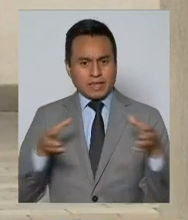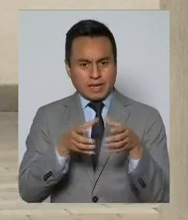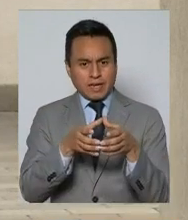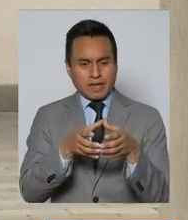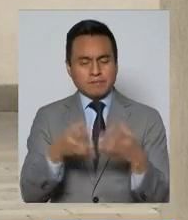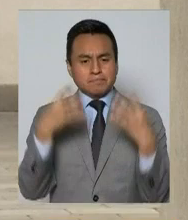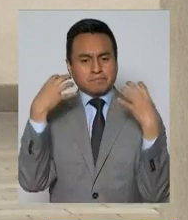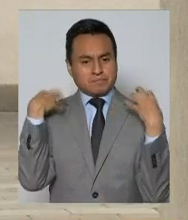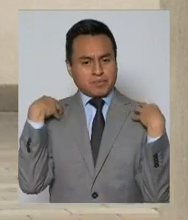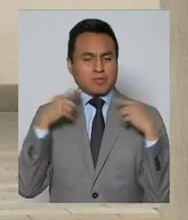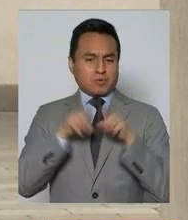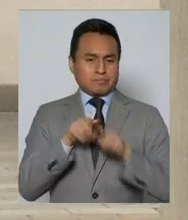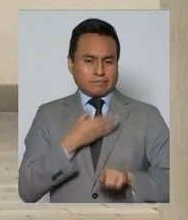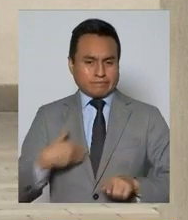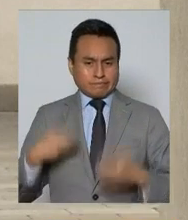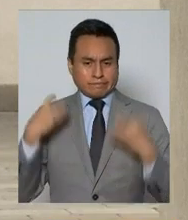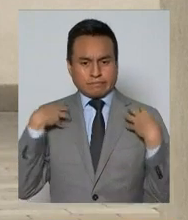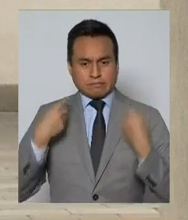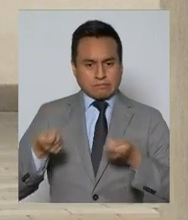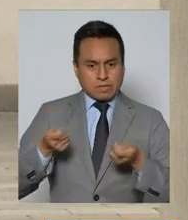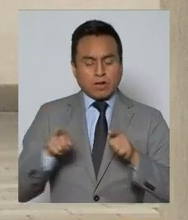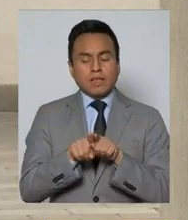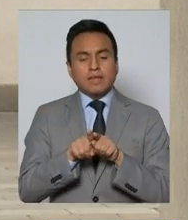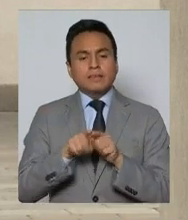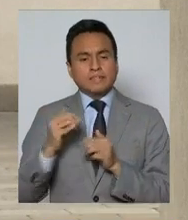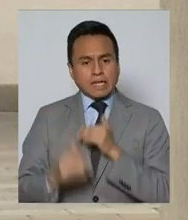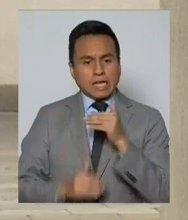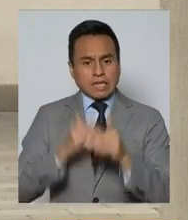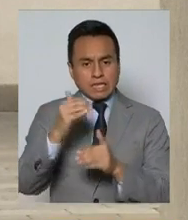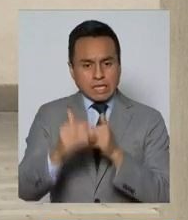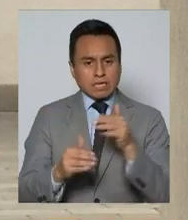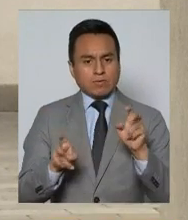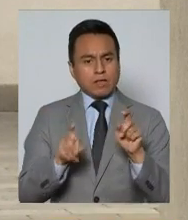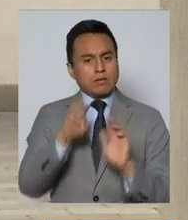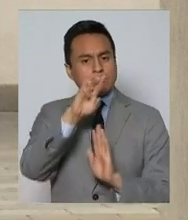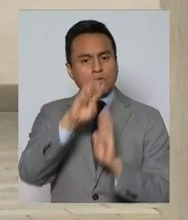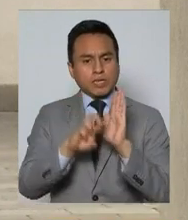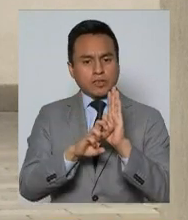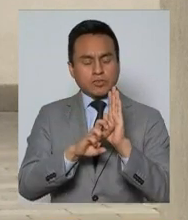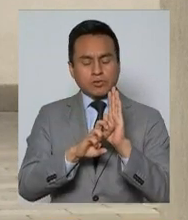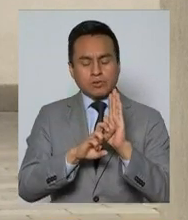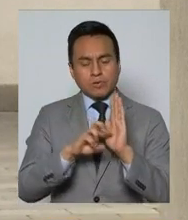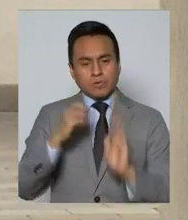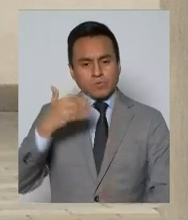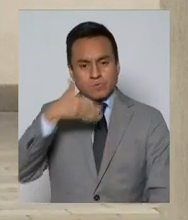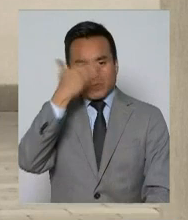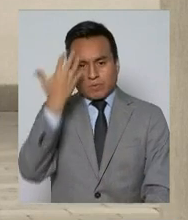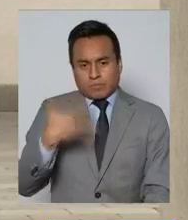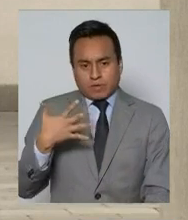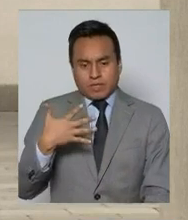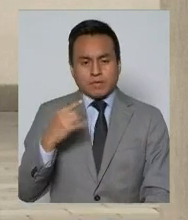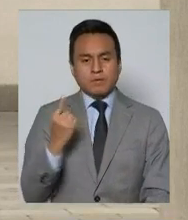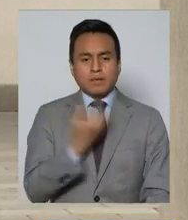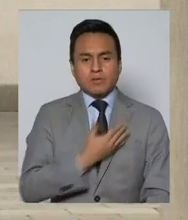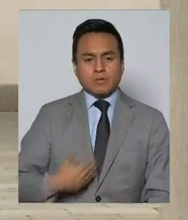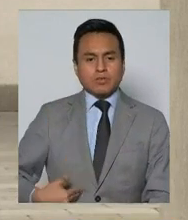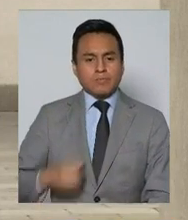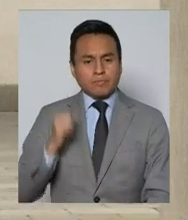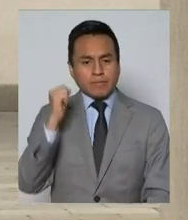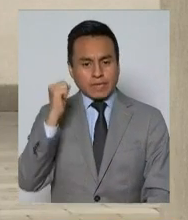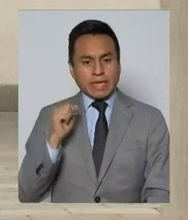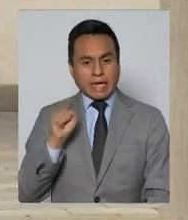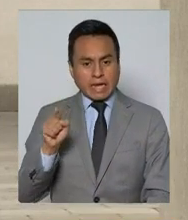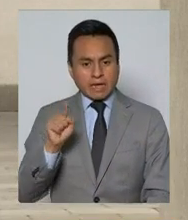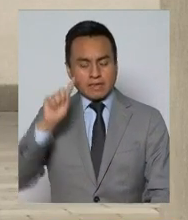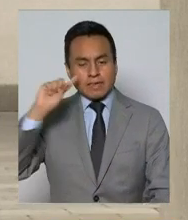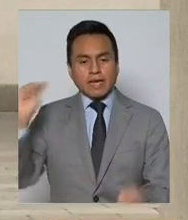tocó presidirla, para sacar adelante un proyecto que era emblemático para el primer gobierno del presidente Piñera y